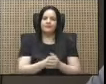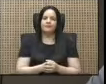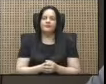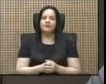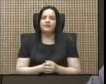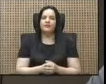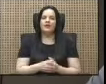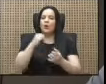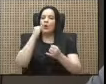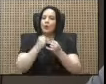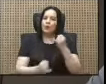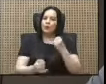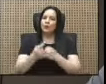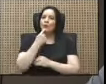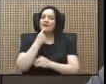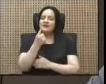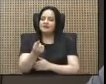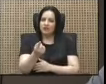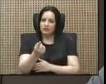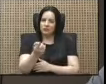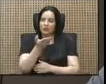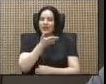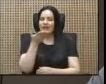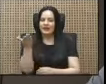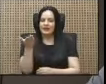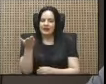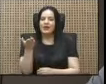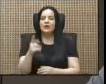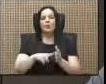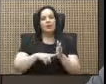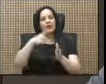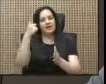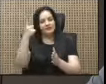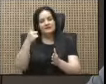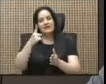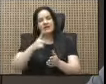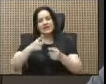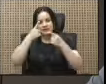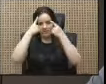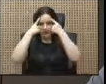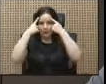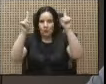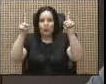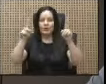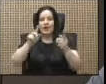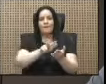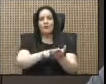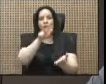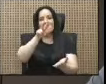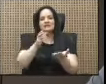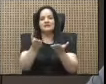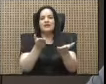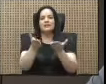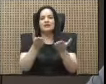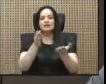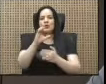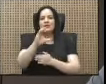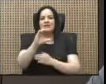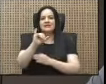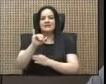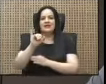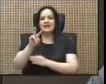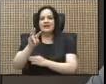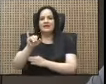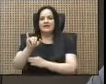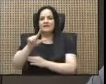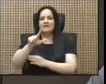Concluyo diciendo que, una vez que se logre aprobar un servicio civil como el que diseñaron